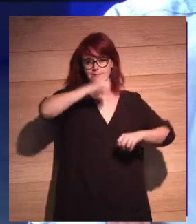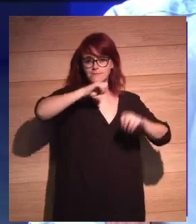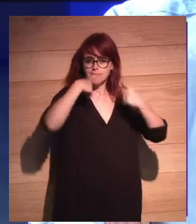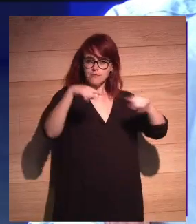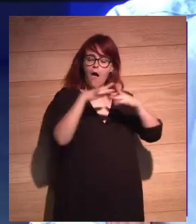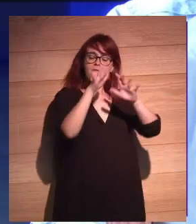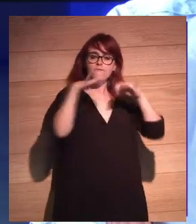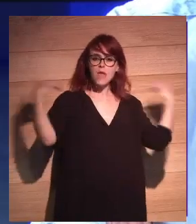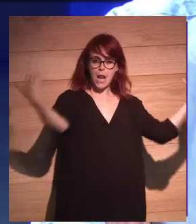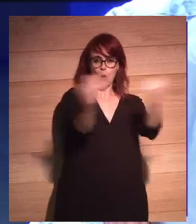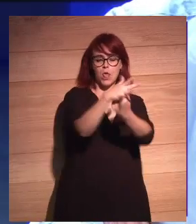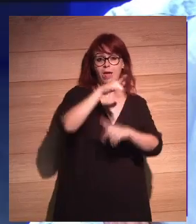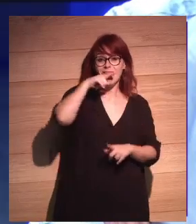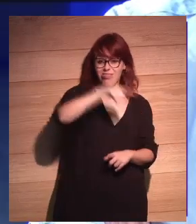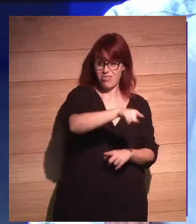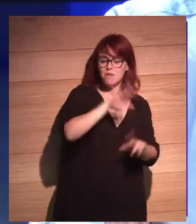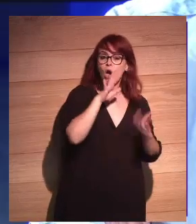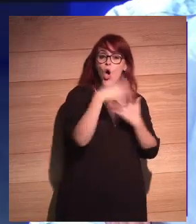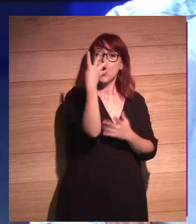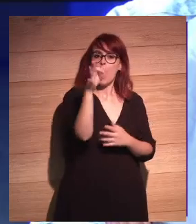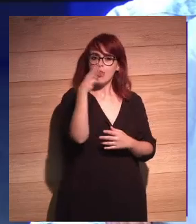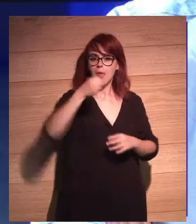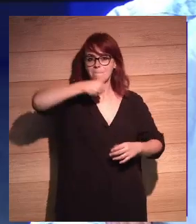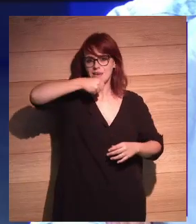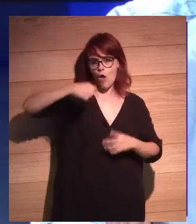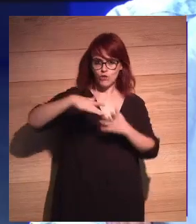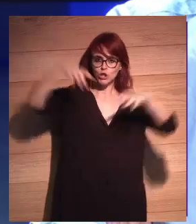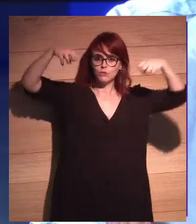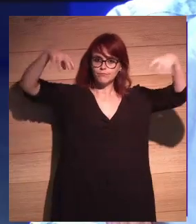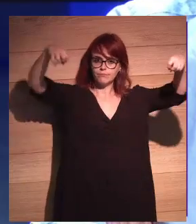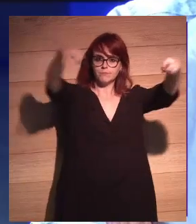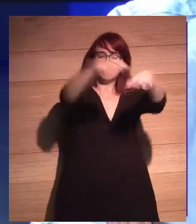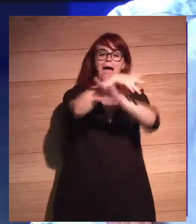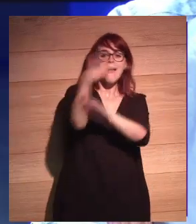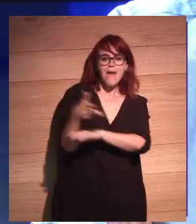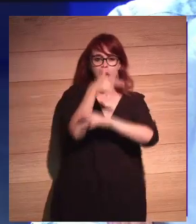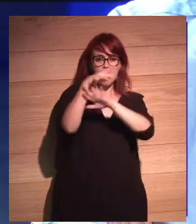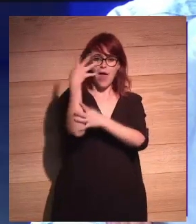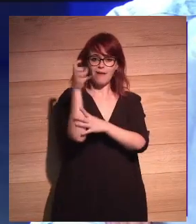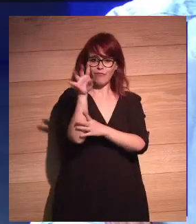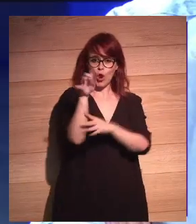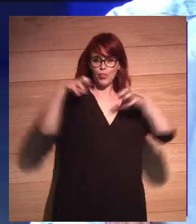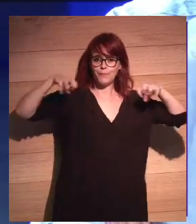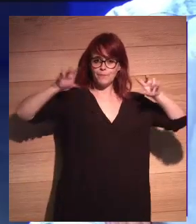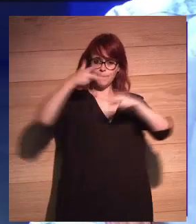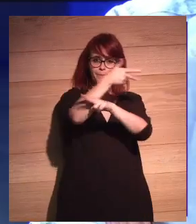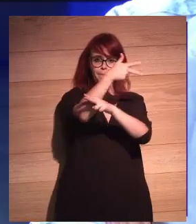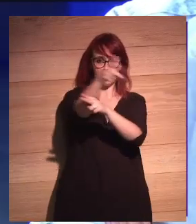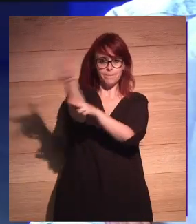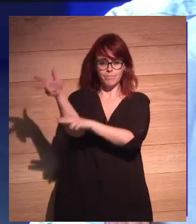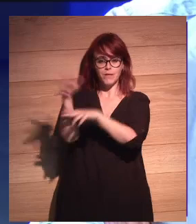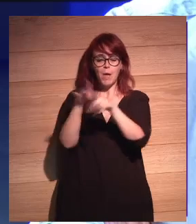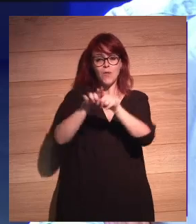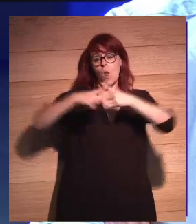Grabaron con 40 micrófonos repartidos dentro de la orquesta, 14 cámaras y montaron